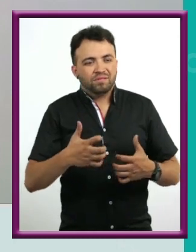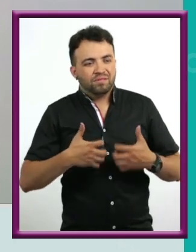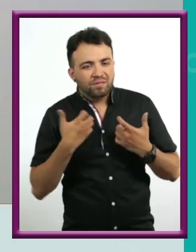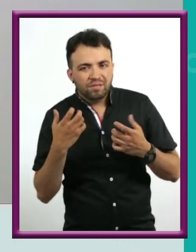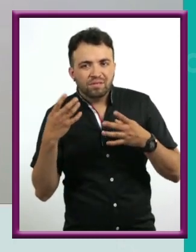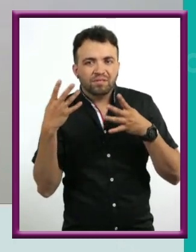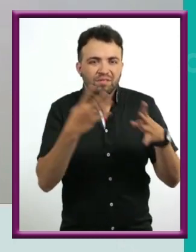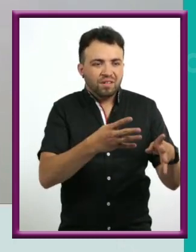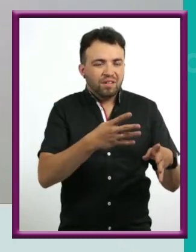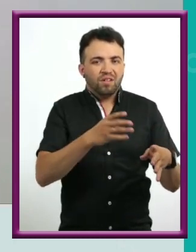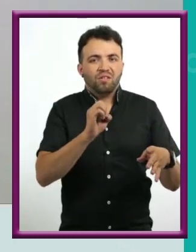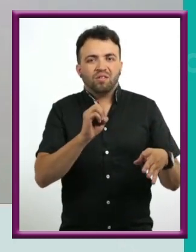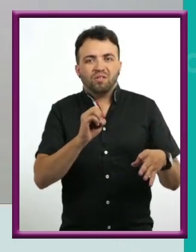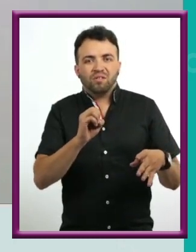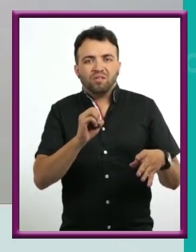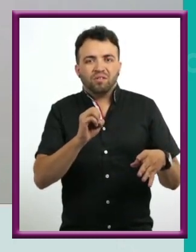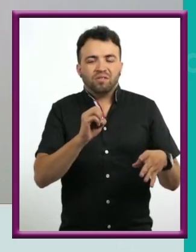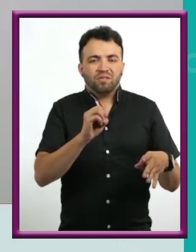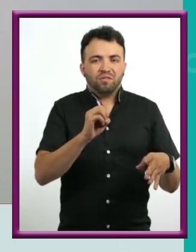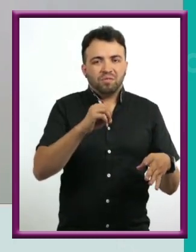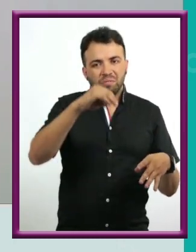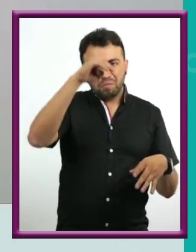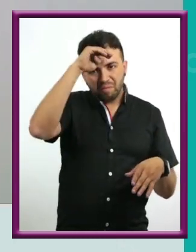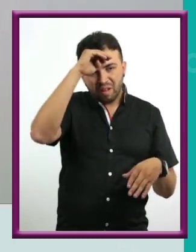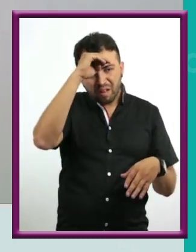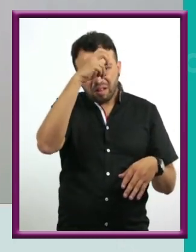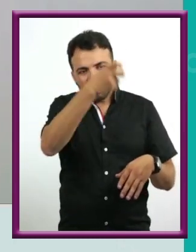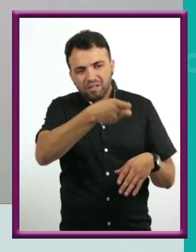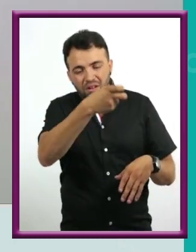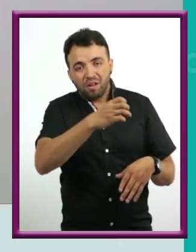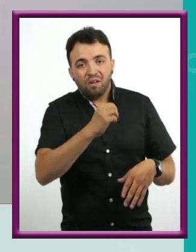las personas, ya sea por coraje, por